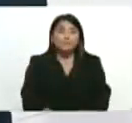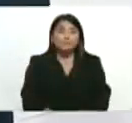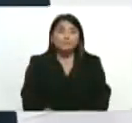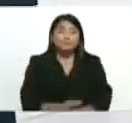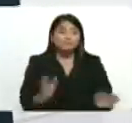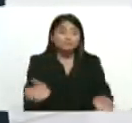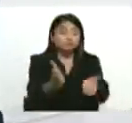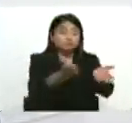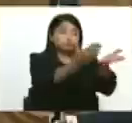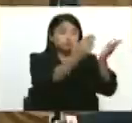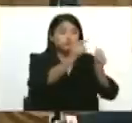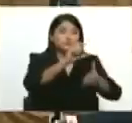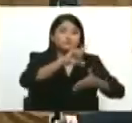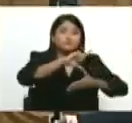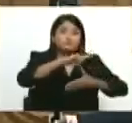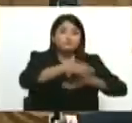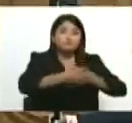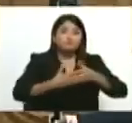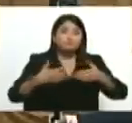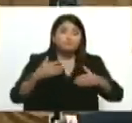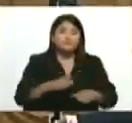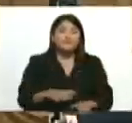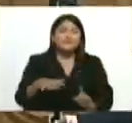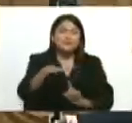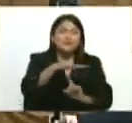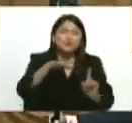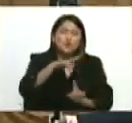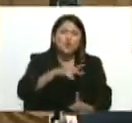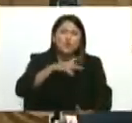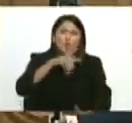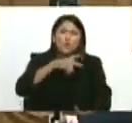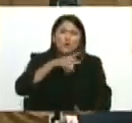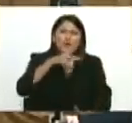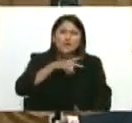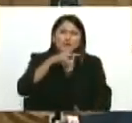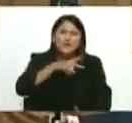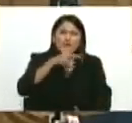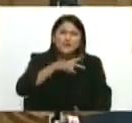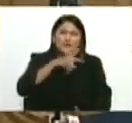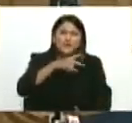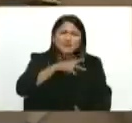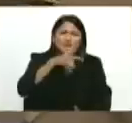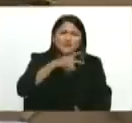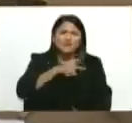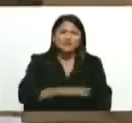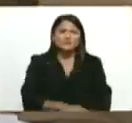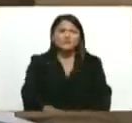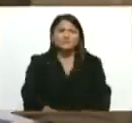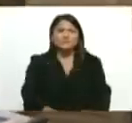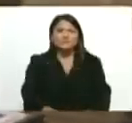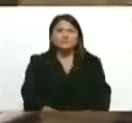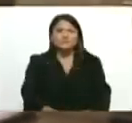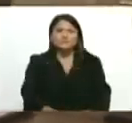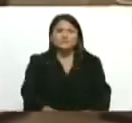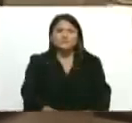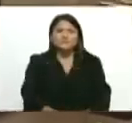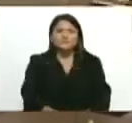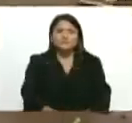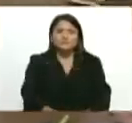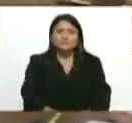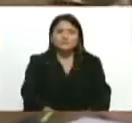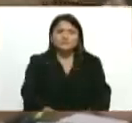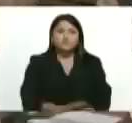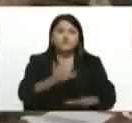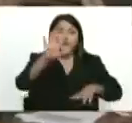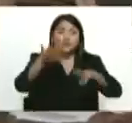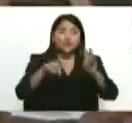a otro continente en condiciones, no digo yo inhumanas, que no merecería ni el más deleznable de las criaturas de esta tierra.